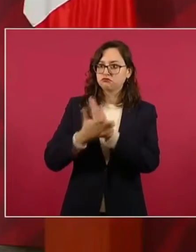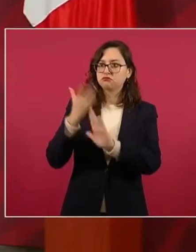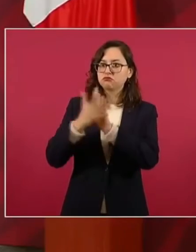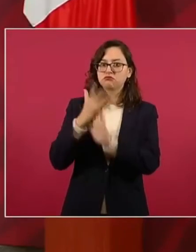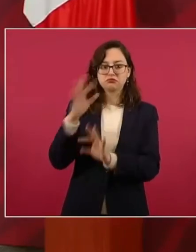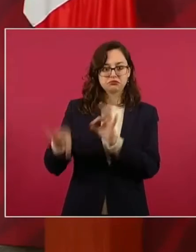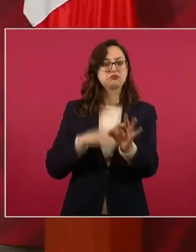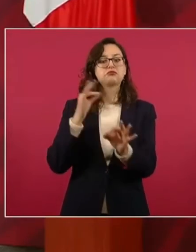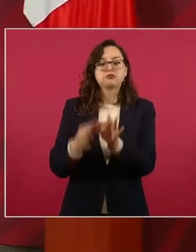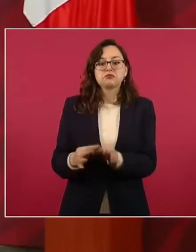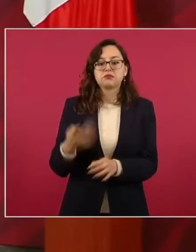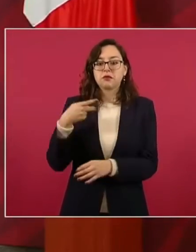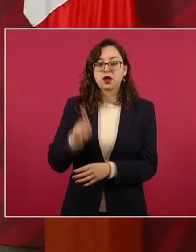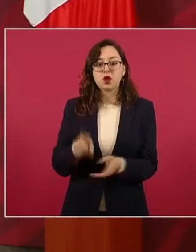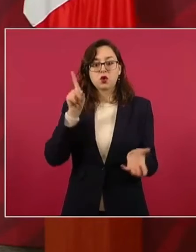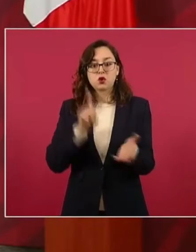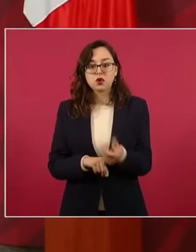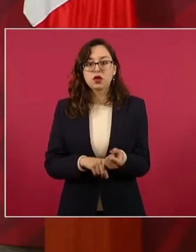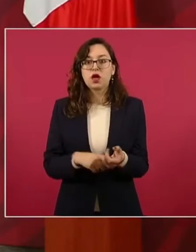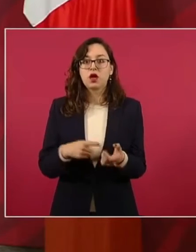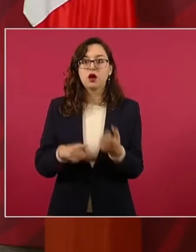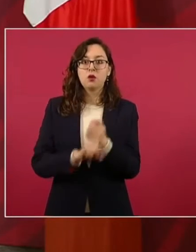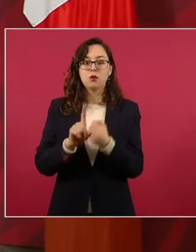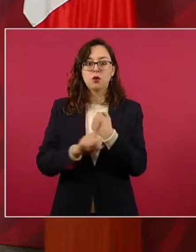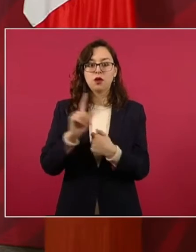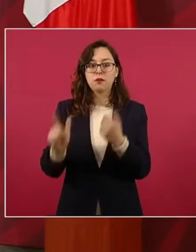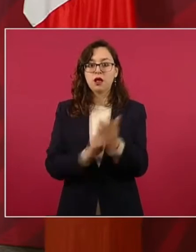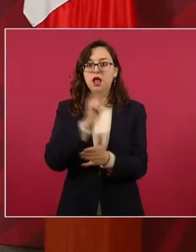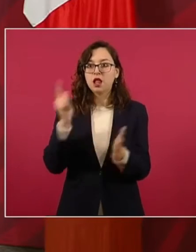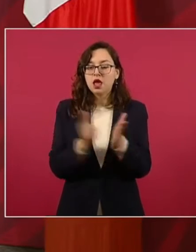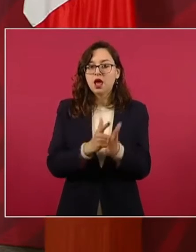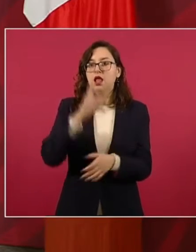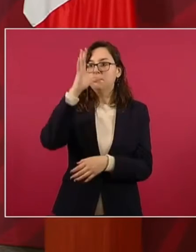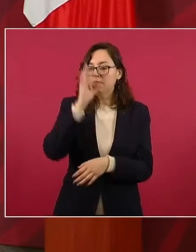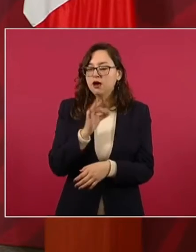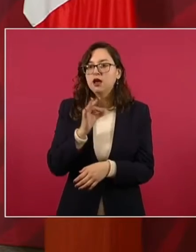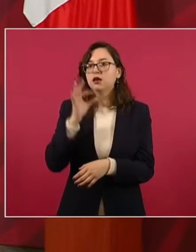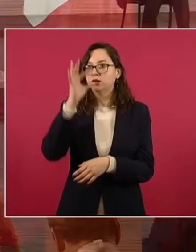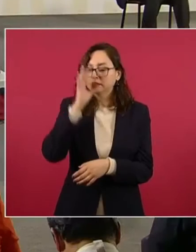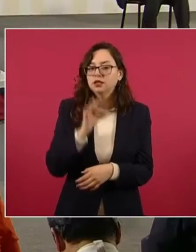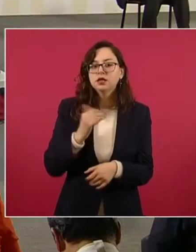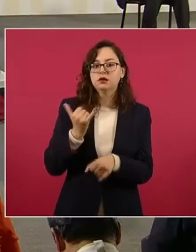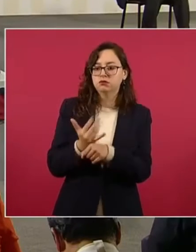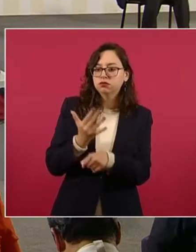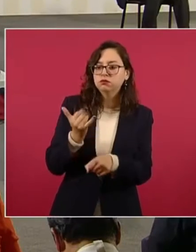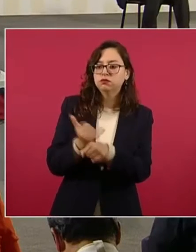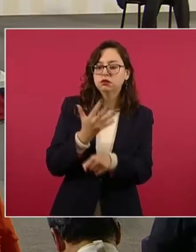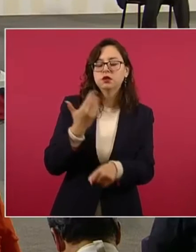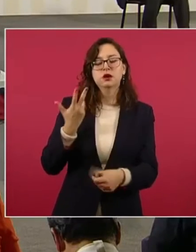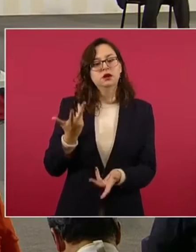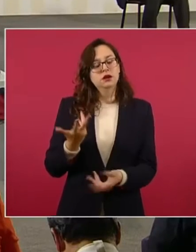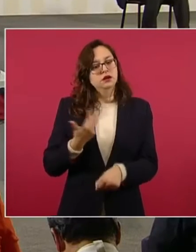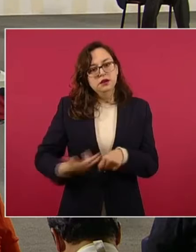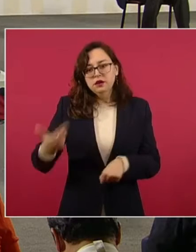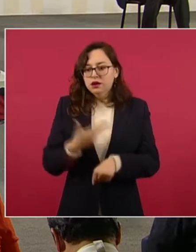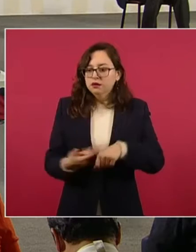se podía hacer la migración de las personas del anterior hospital Cervantes, y ya al